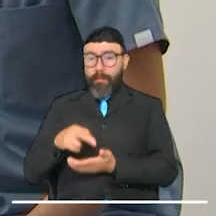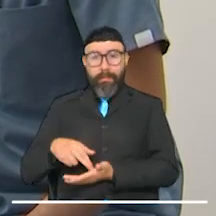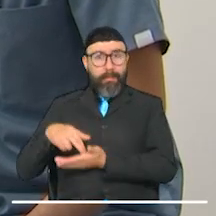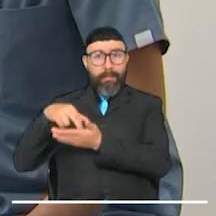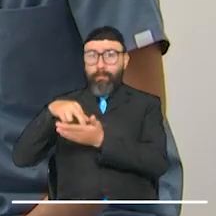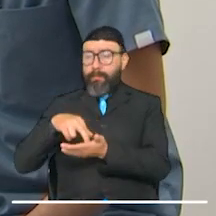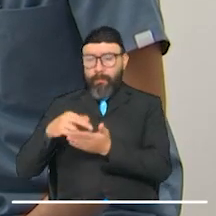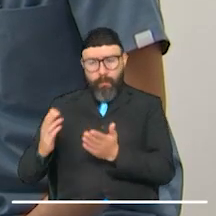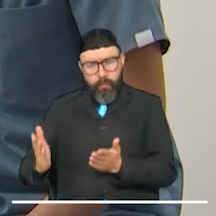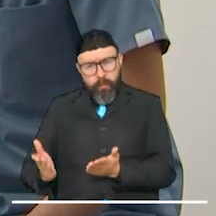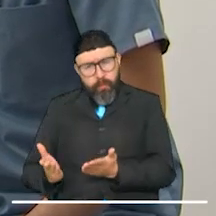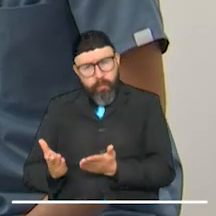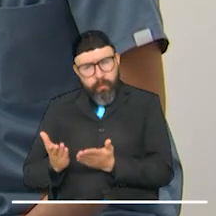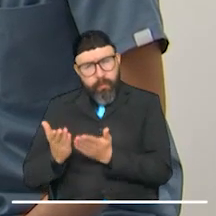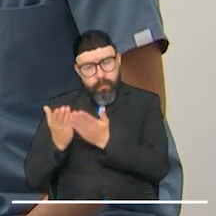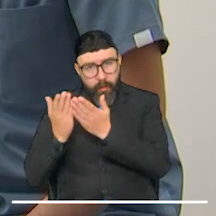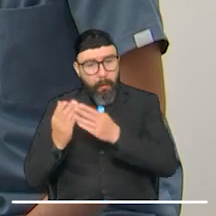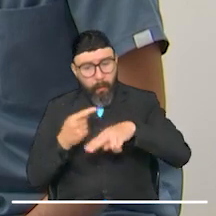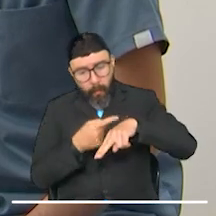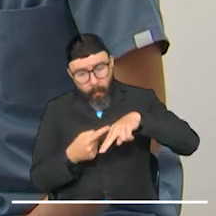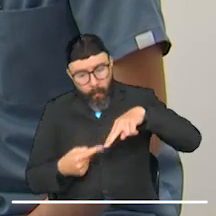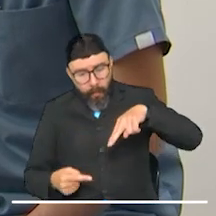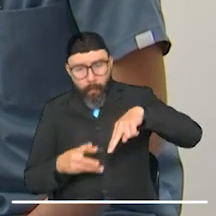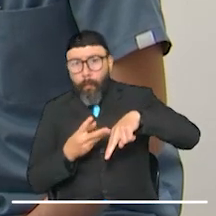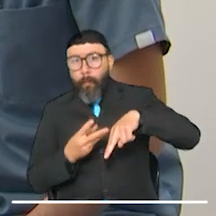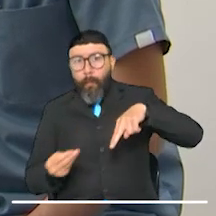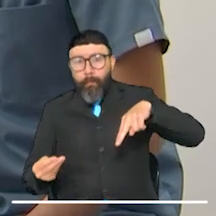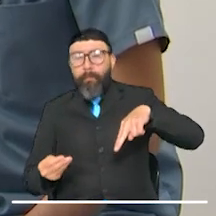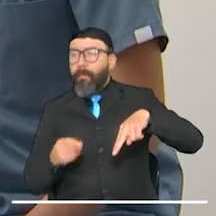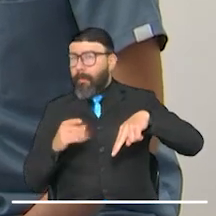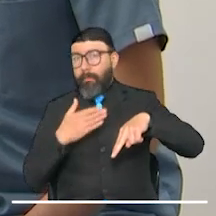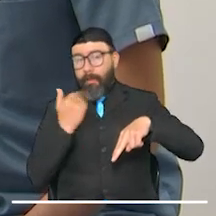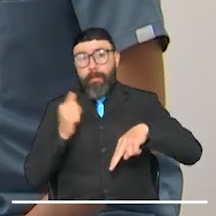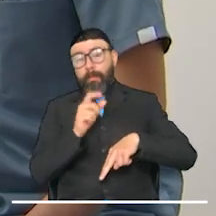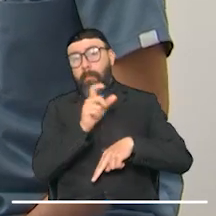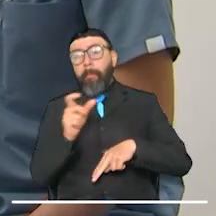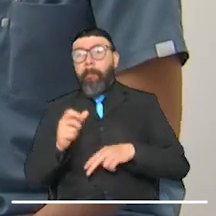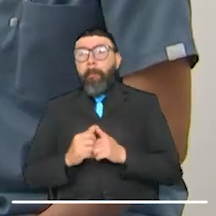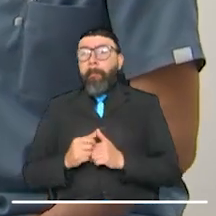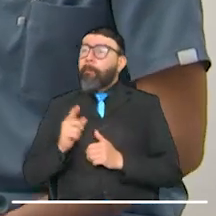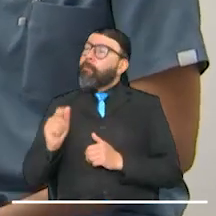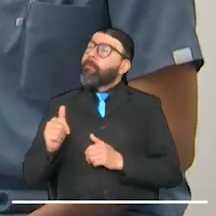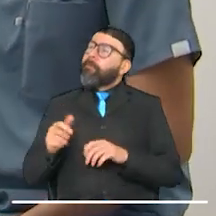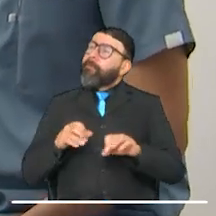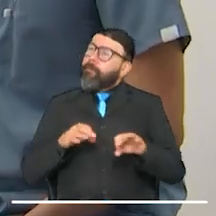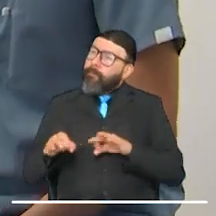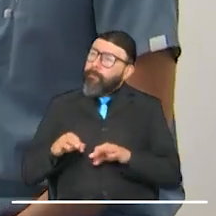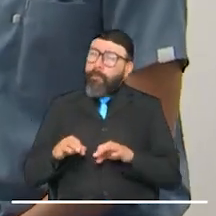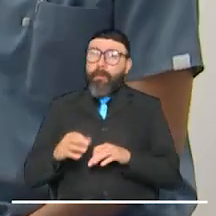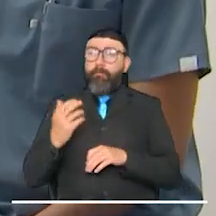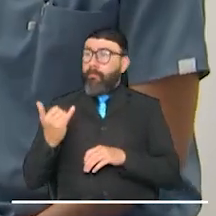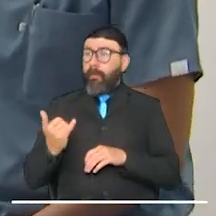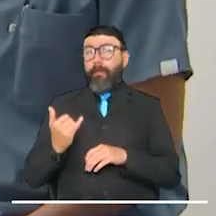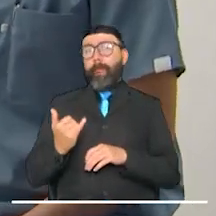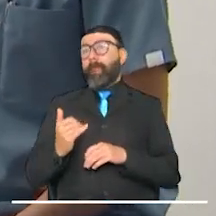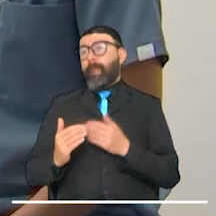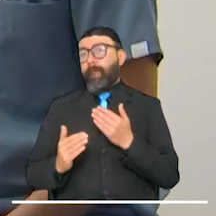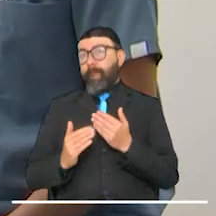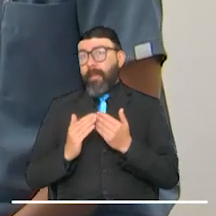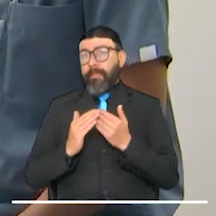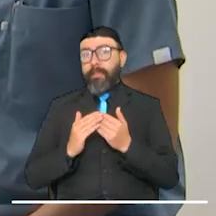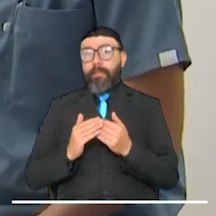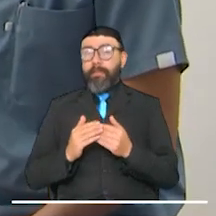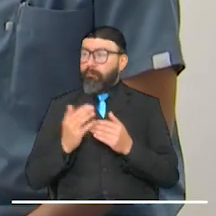primordial en que nuestros pacientes mejoren ahí como usted explicaba Son son ejercicios fáciles son ejercicios